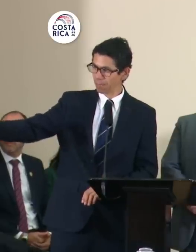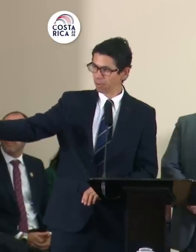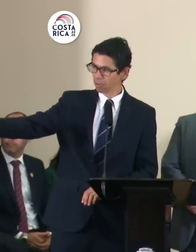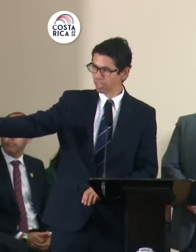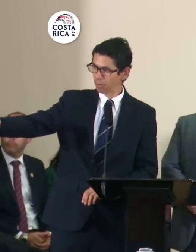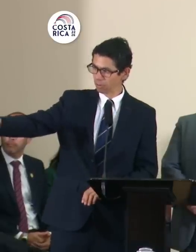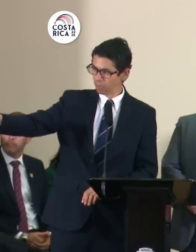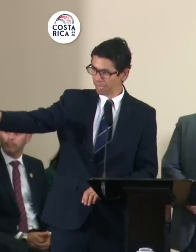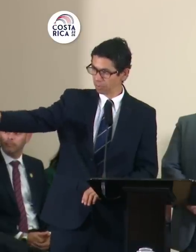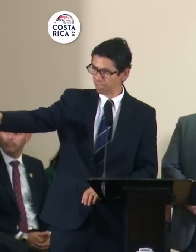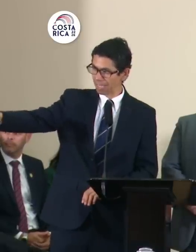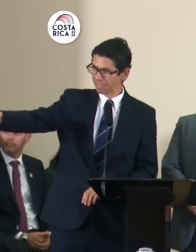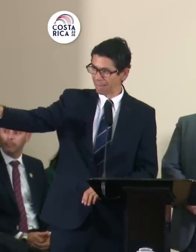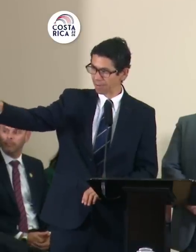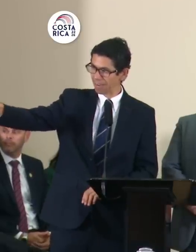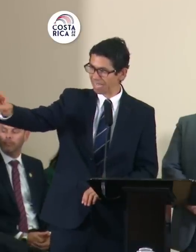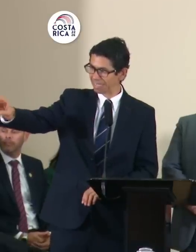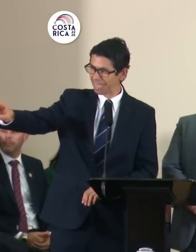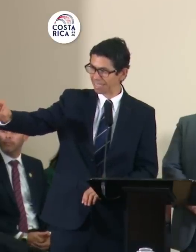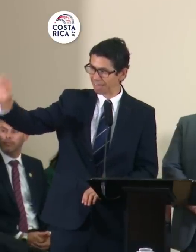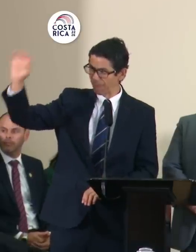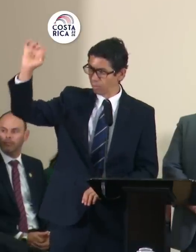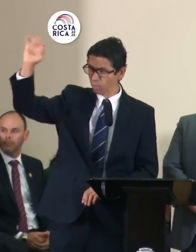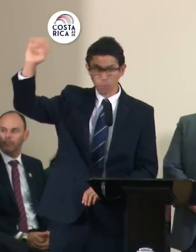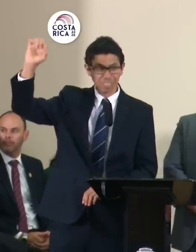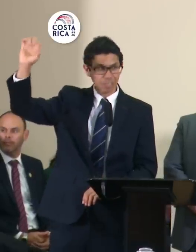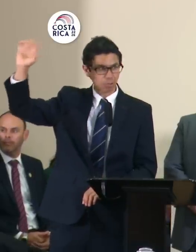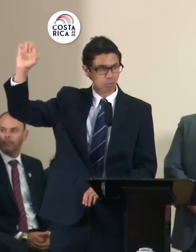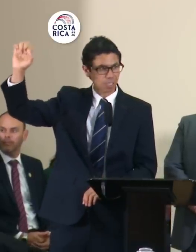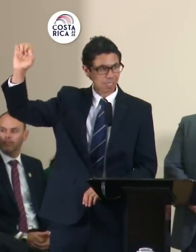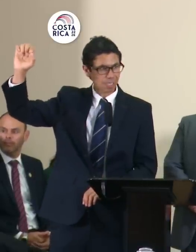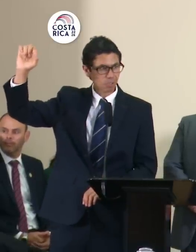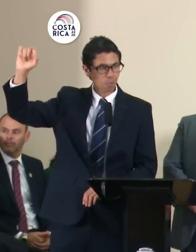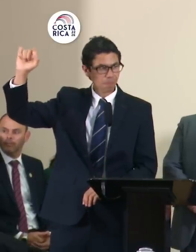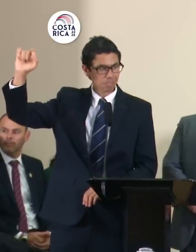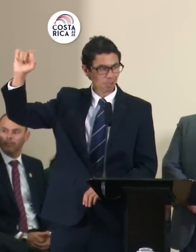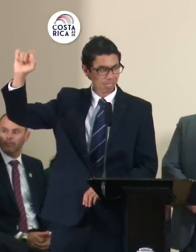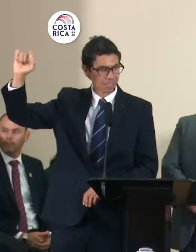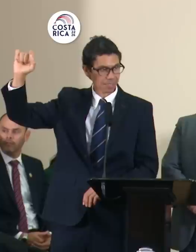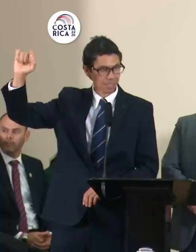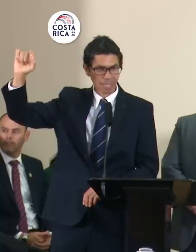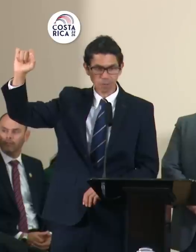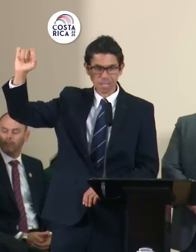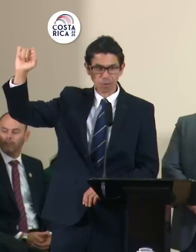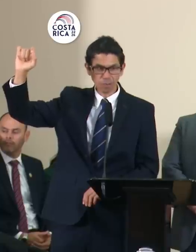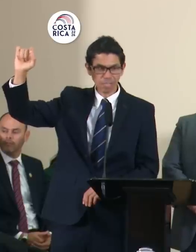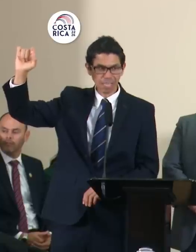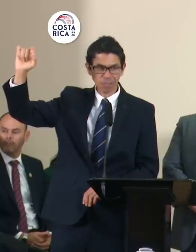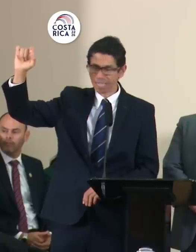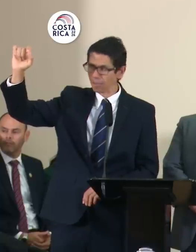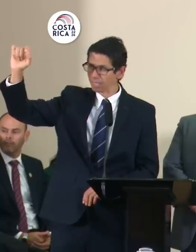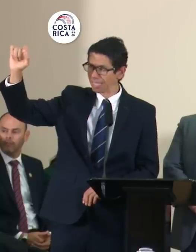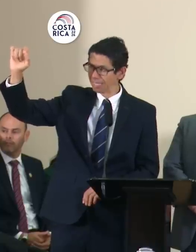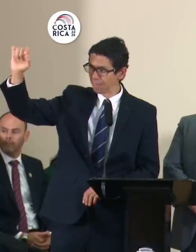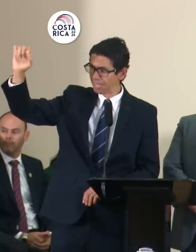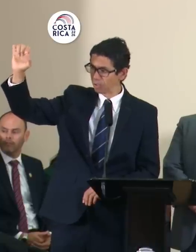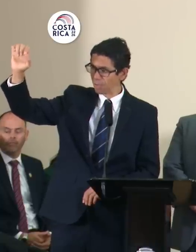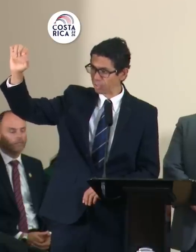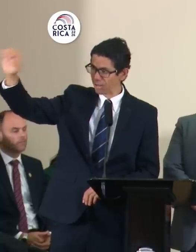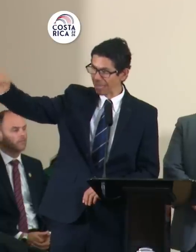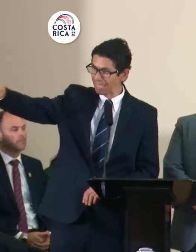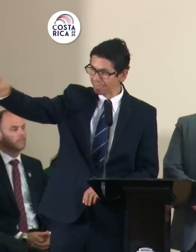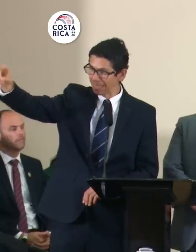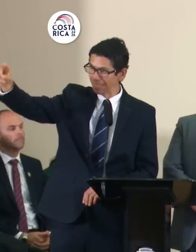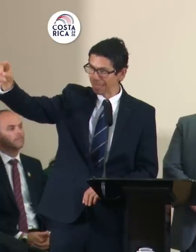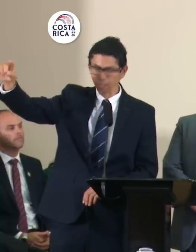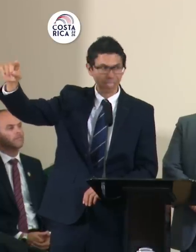sé, dejémoslo unos segundos. Miren ustedes, arriba a la izquierda, ven unos puntitos, esos son personas. En una comunidad donde hay un